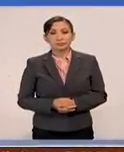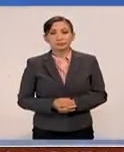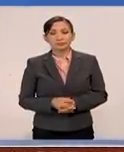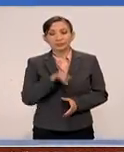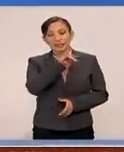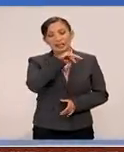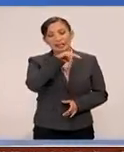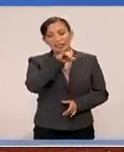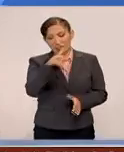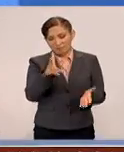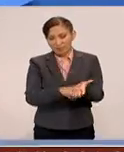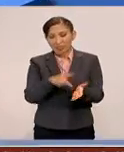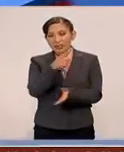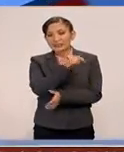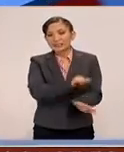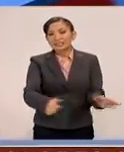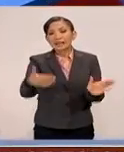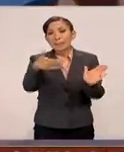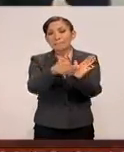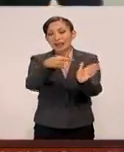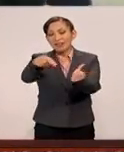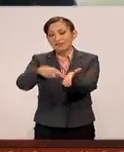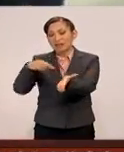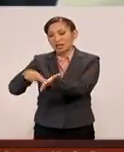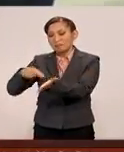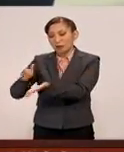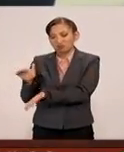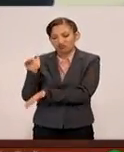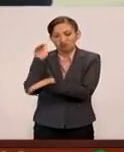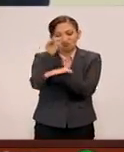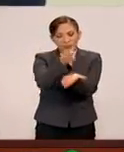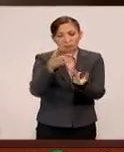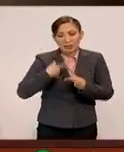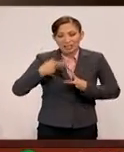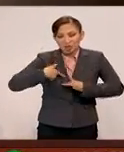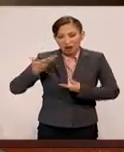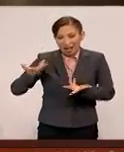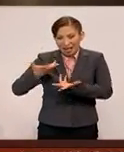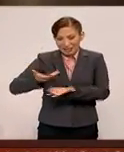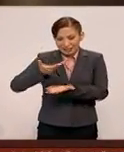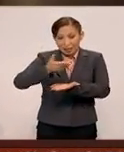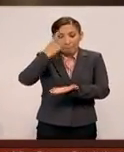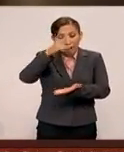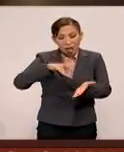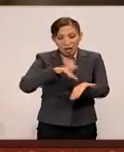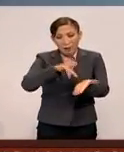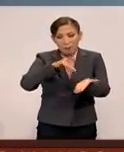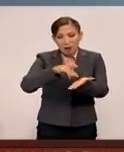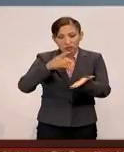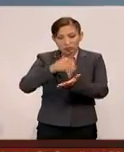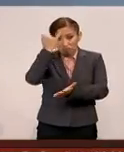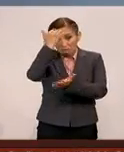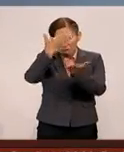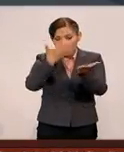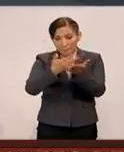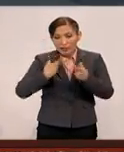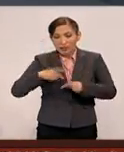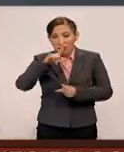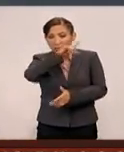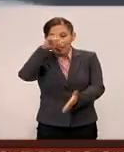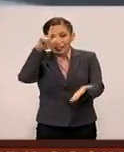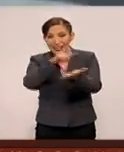El INE validó las más de 600,000 firmas que fueron entregadas por ciudadanos para respaldar la iniciativa ciudadana